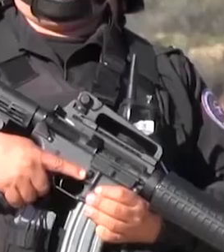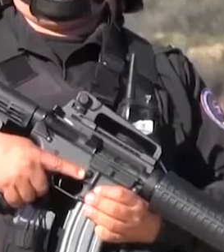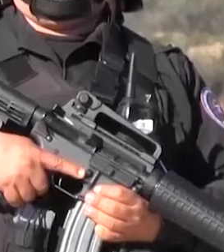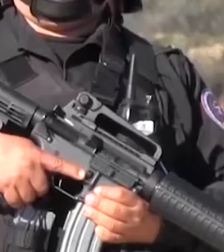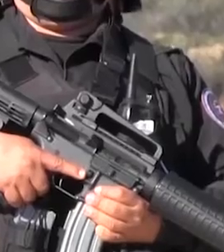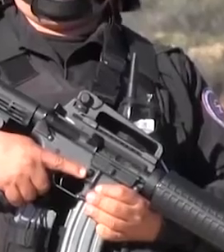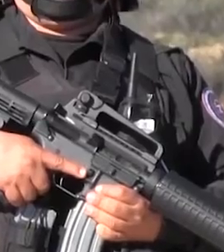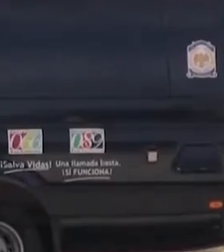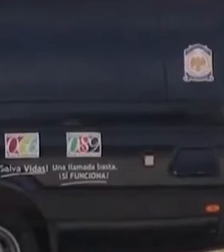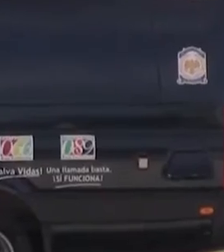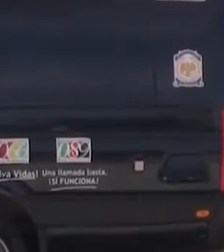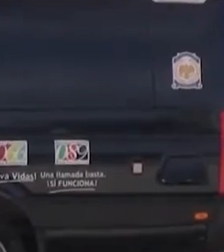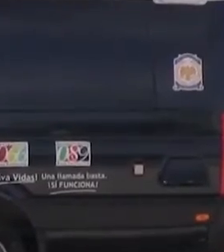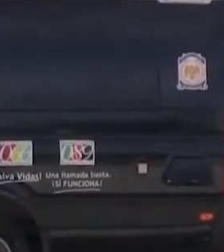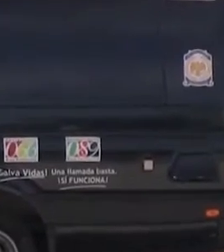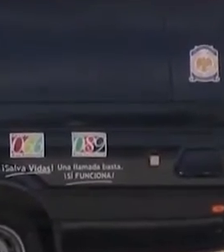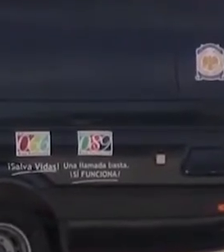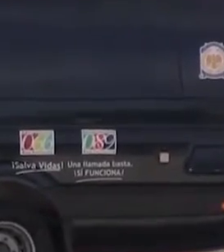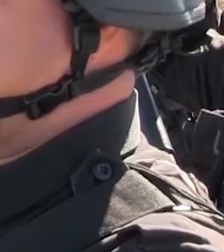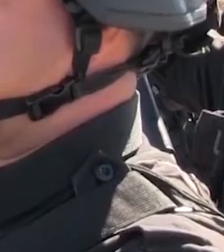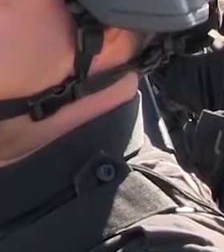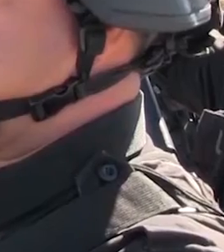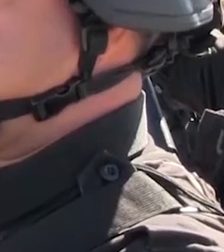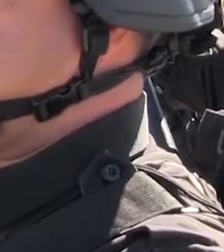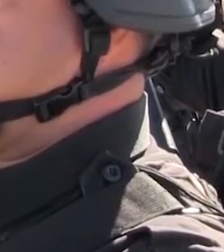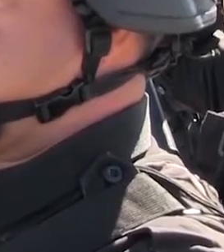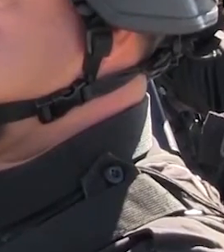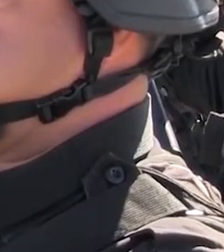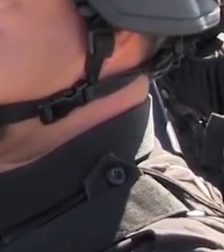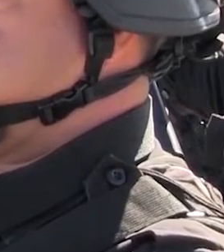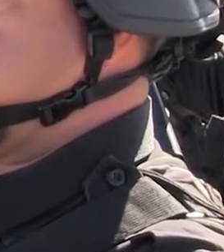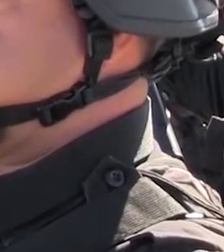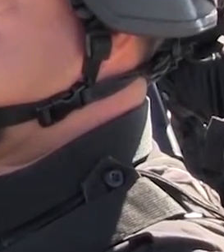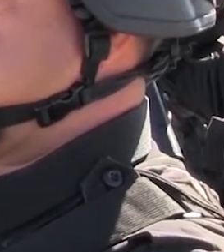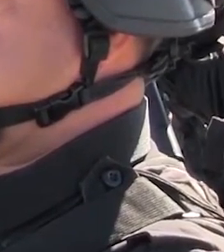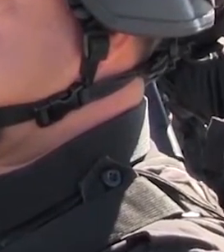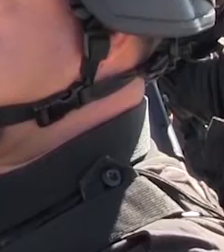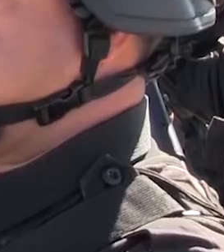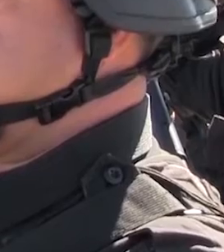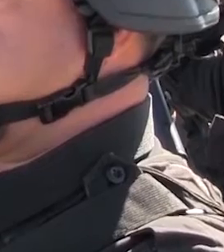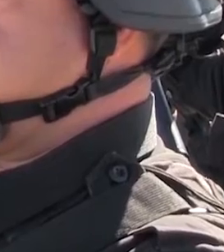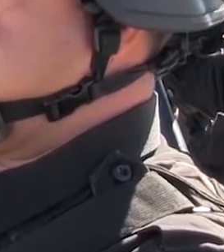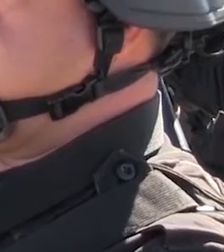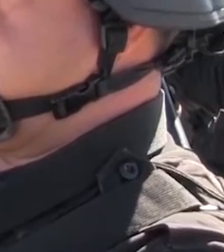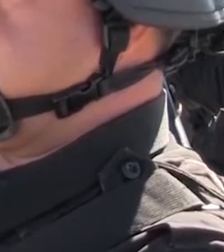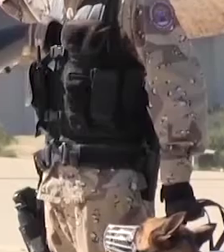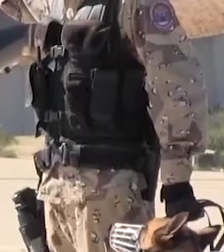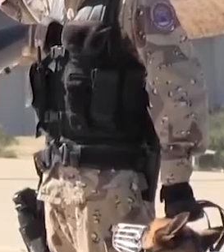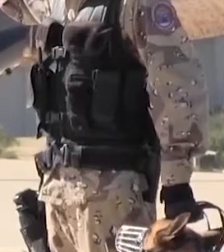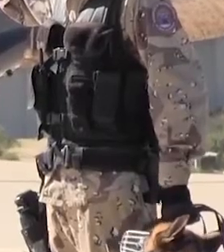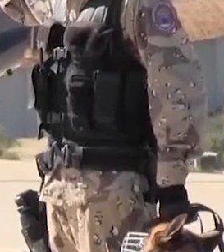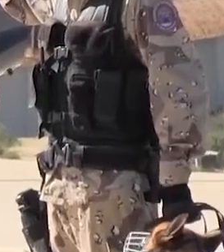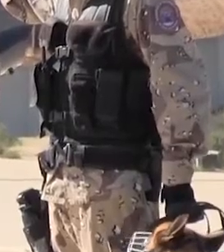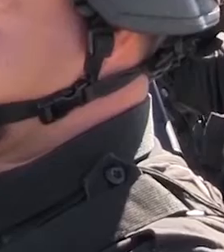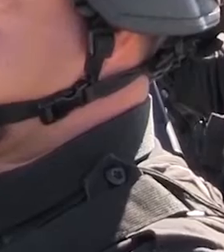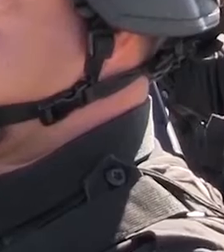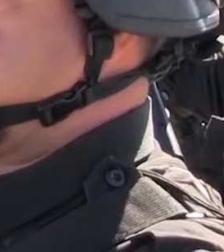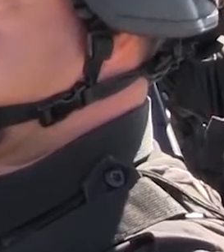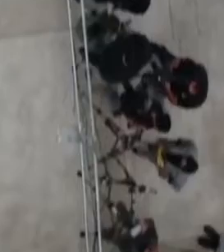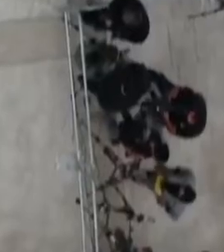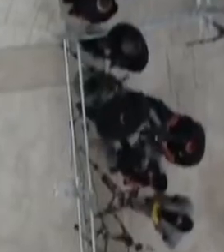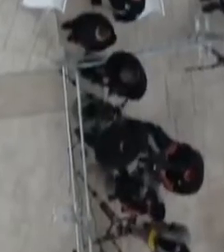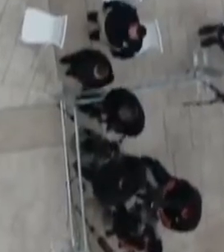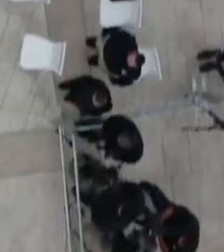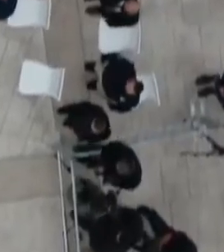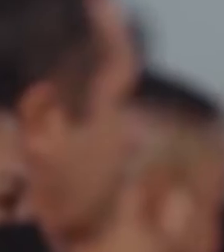ahí se tocaron temas primordiales como seguridad y migración e indico que tiene en marcha un plan especial de seguridad para estabilizar la ciudad